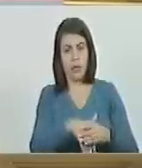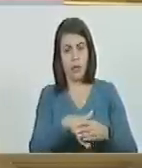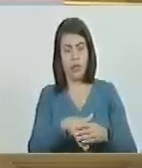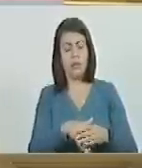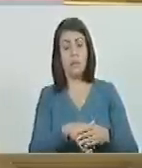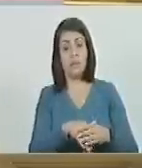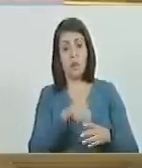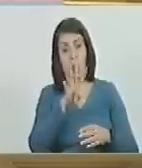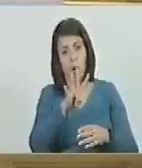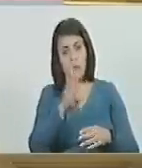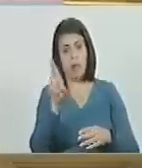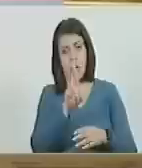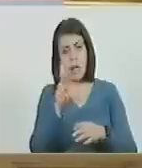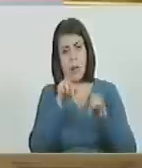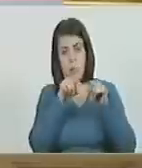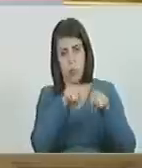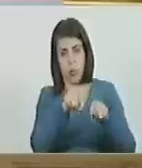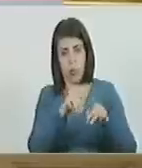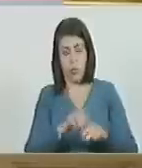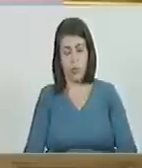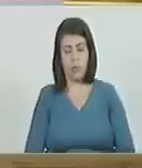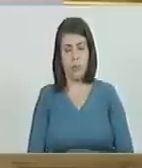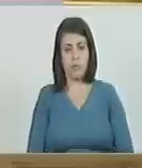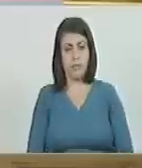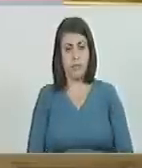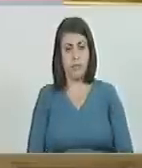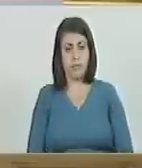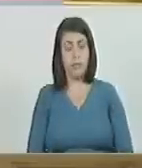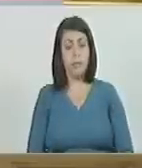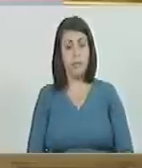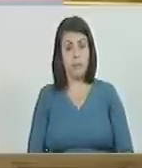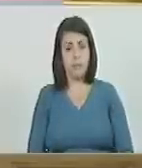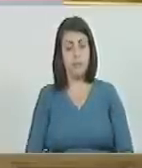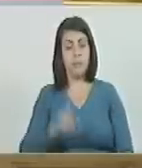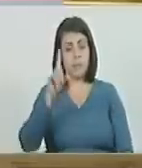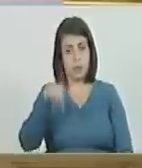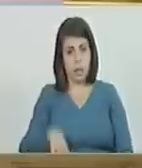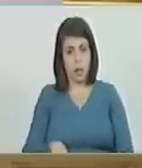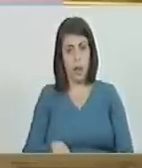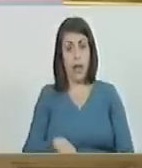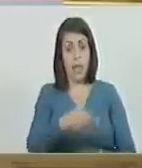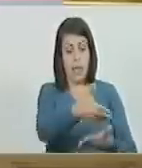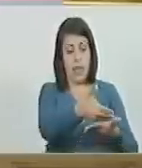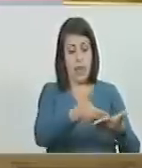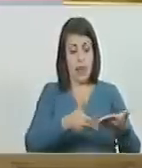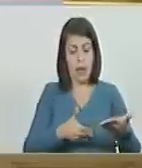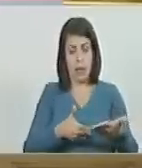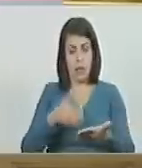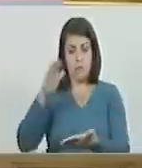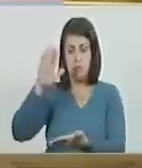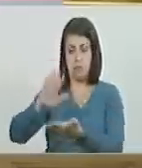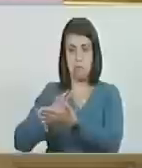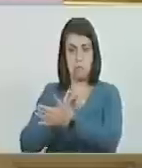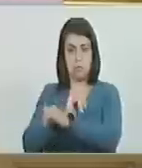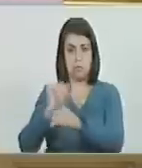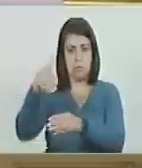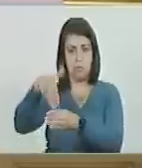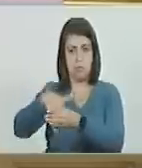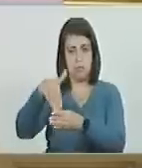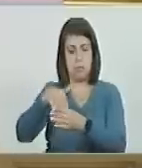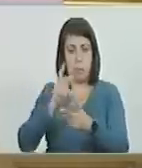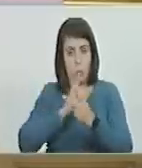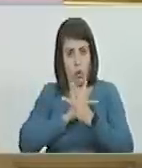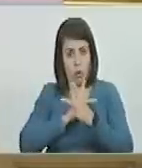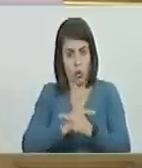la llamada Cuarta República. El expediente del acta matavoto, donde no importaba la